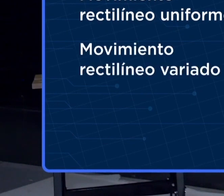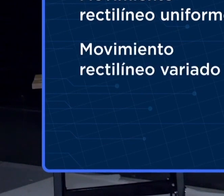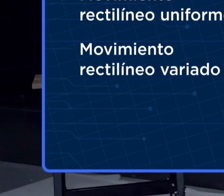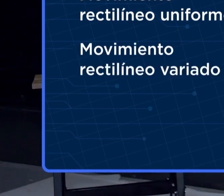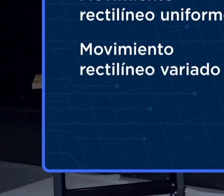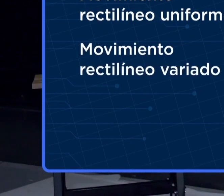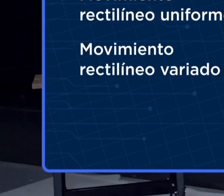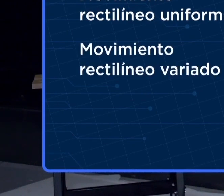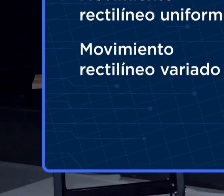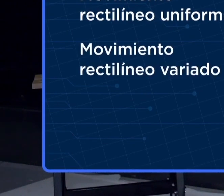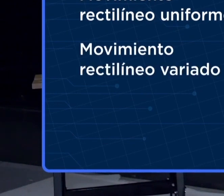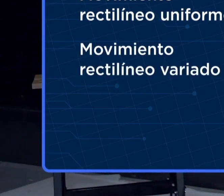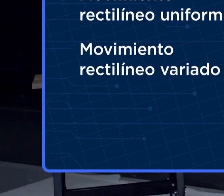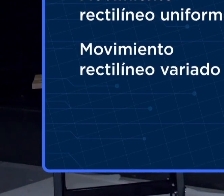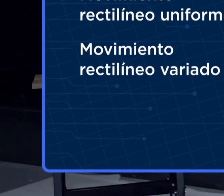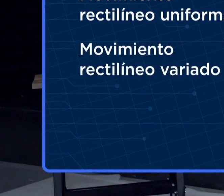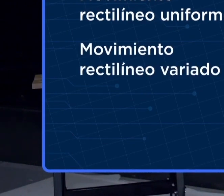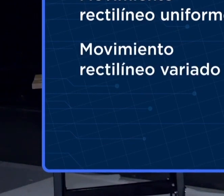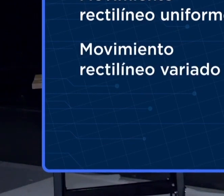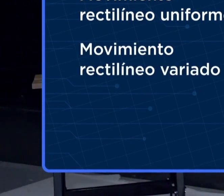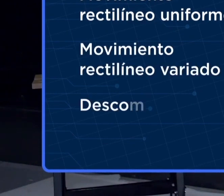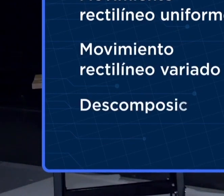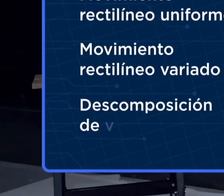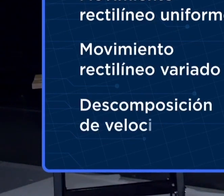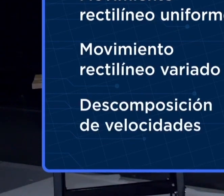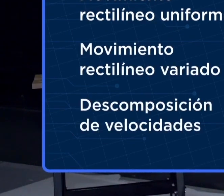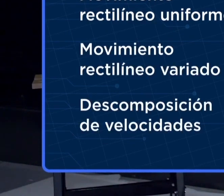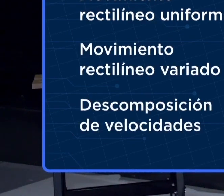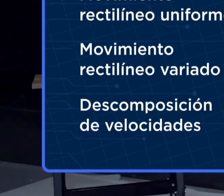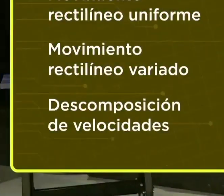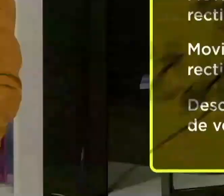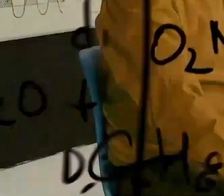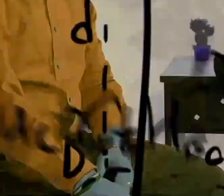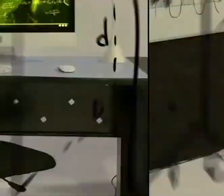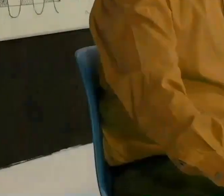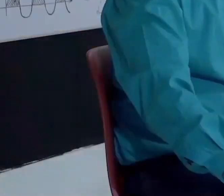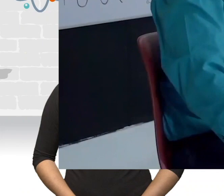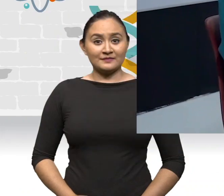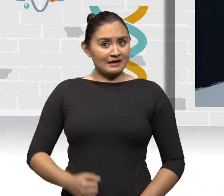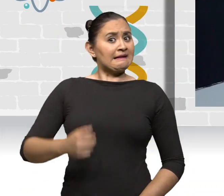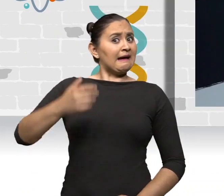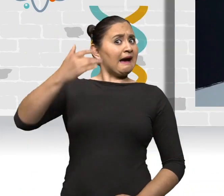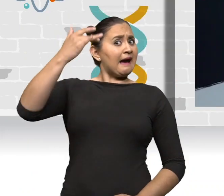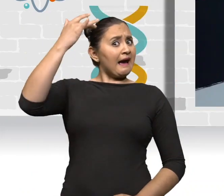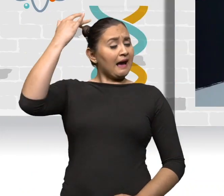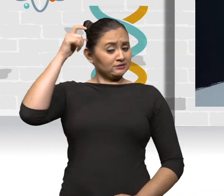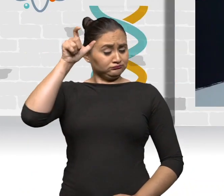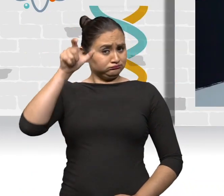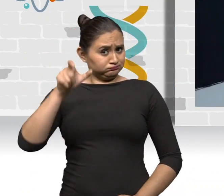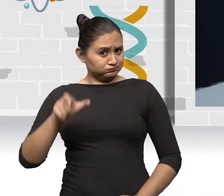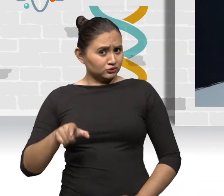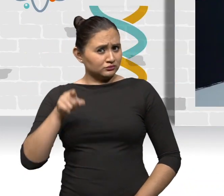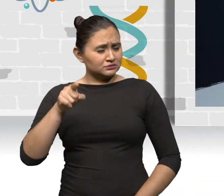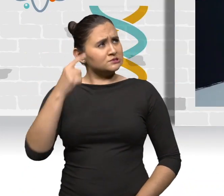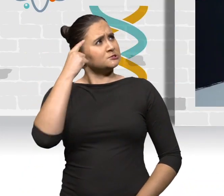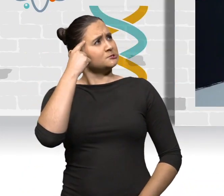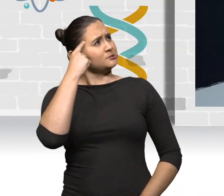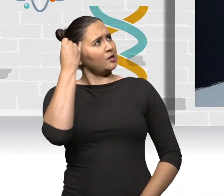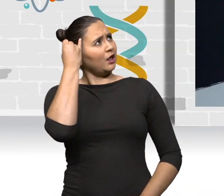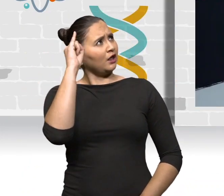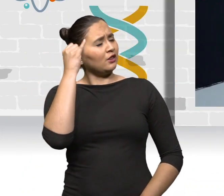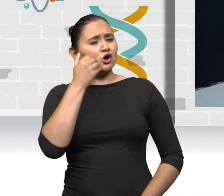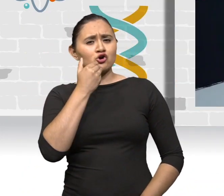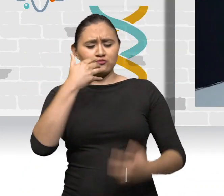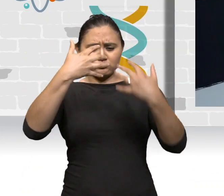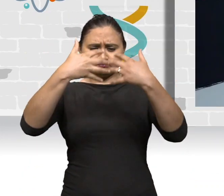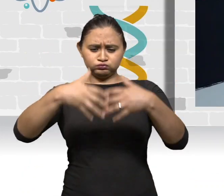movimiento rectilíneo variado y, muy importante, descomposición de velocidades. Desde la antigüedad, el hombre ha ideado máquinas